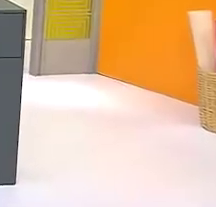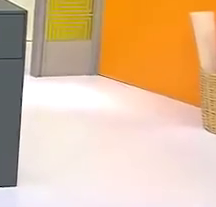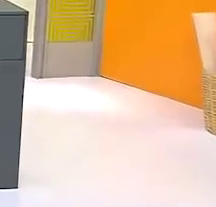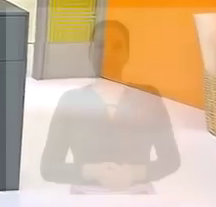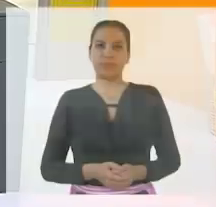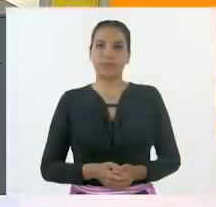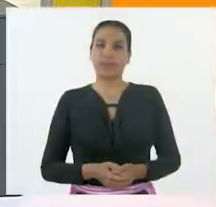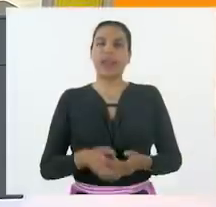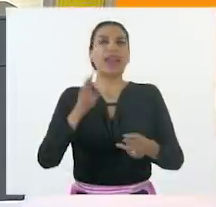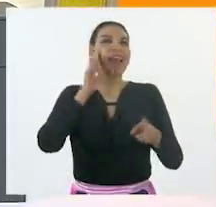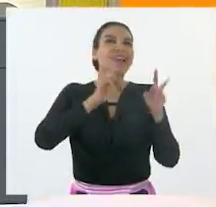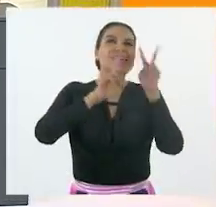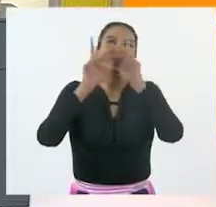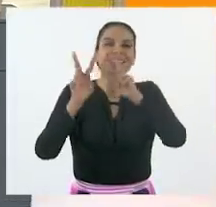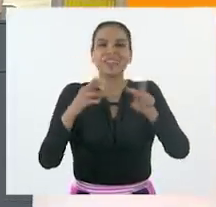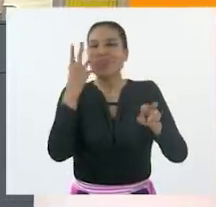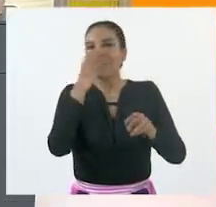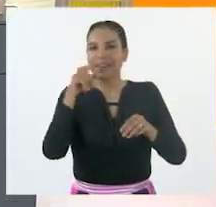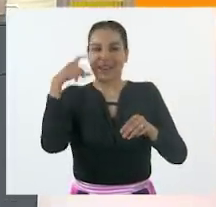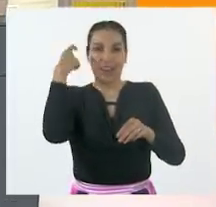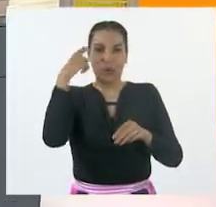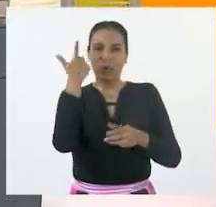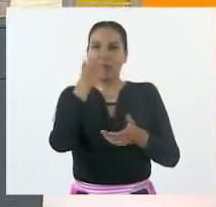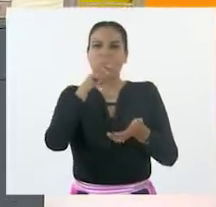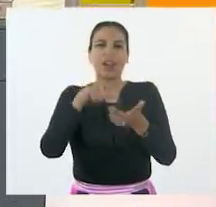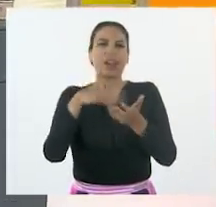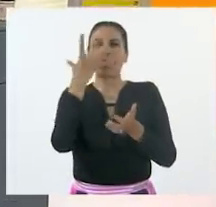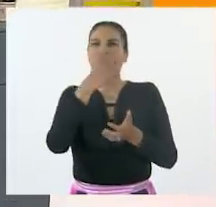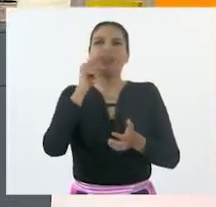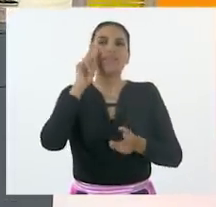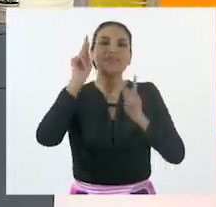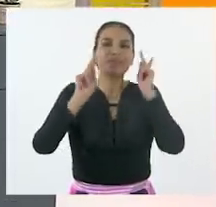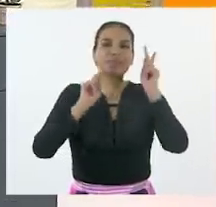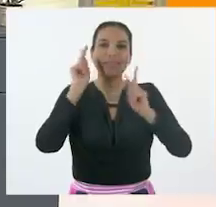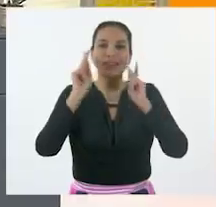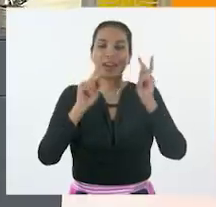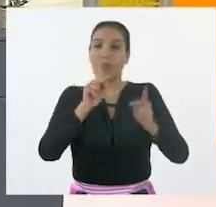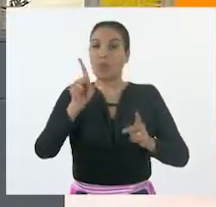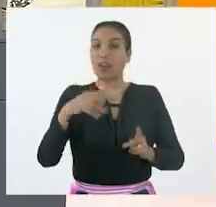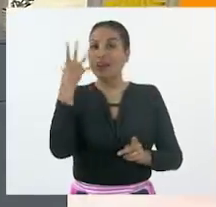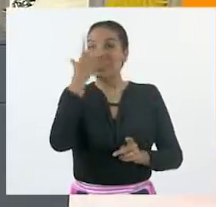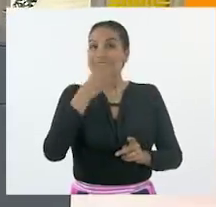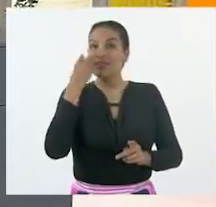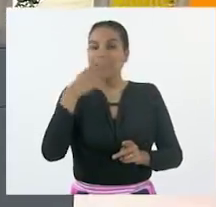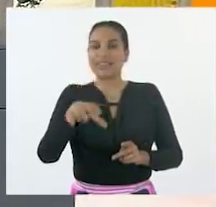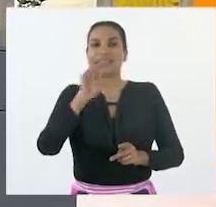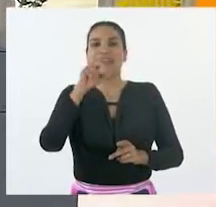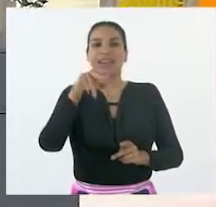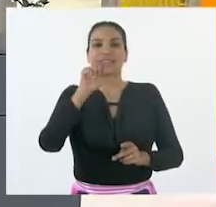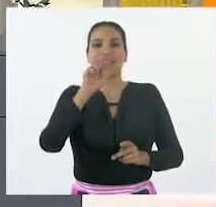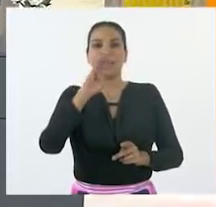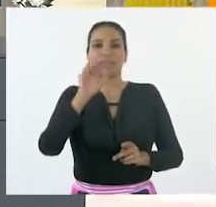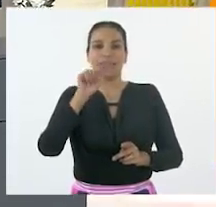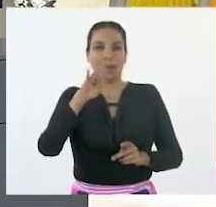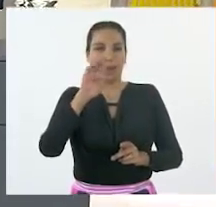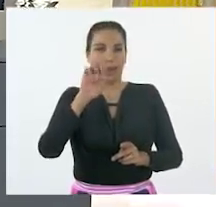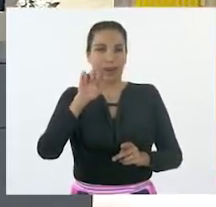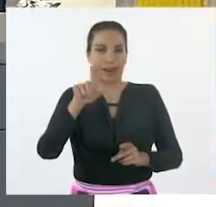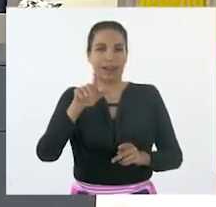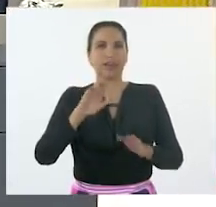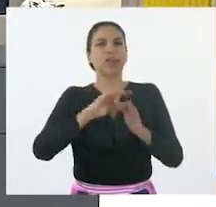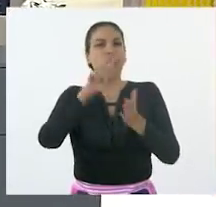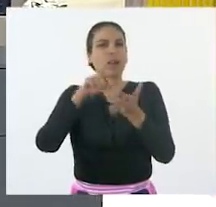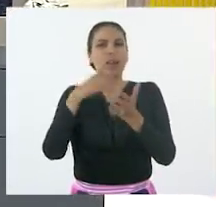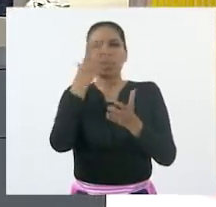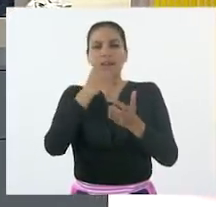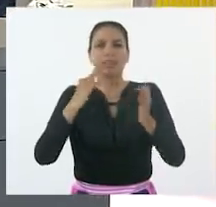Seguimos nuestro recorrido por Querétaro y un lugar que no pueden dejar de visitar es el pueblo mágico de San Sebastián Bernal. Apacible